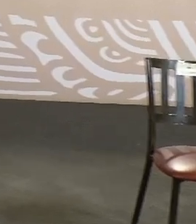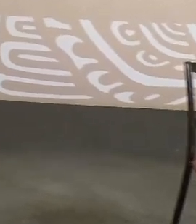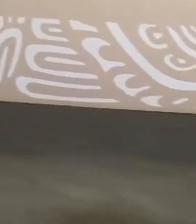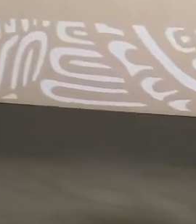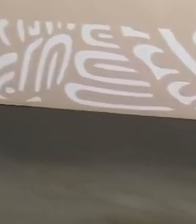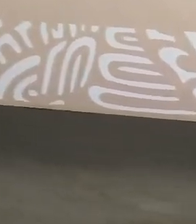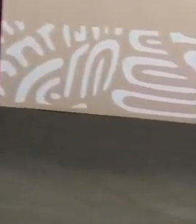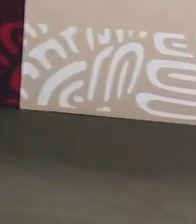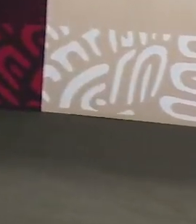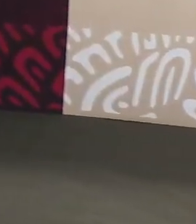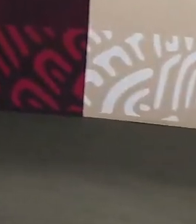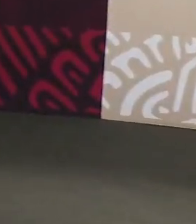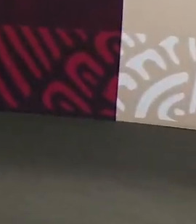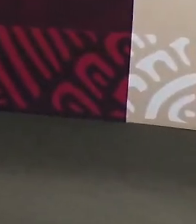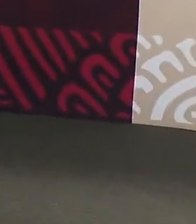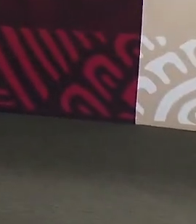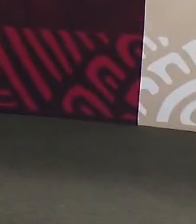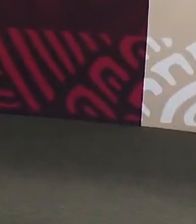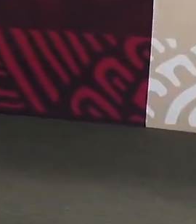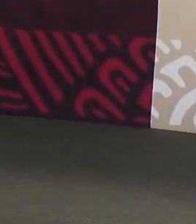Ánimo, ánimo.